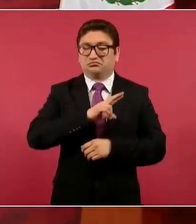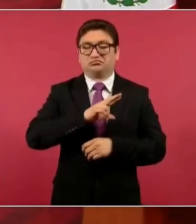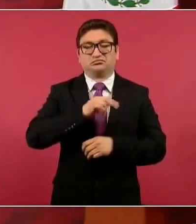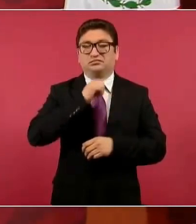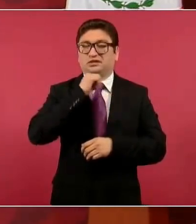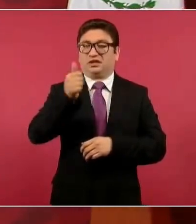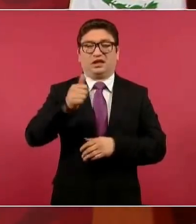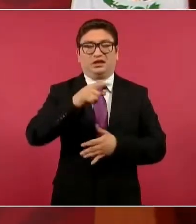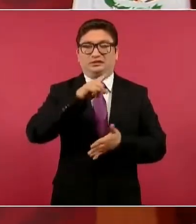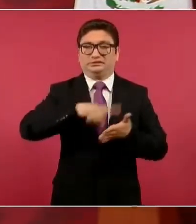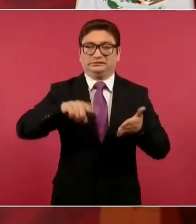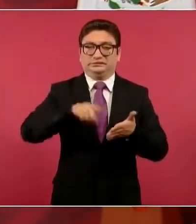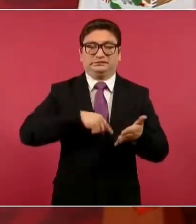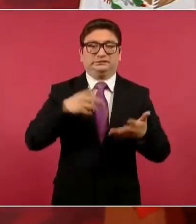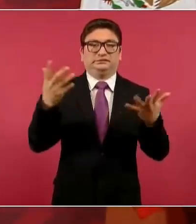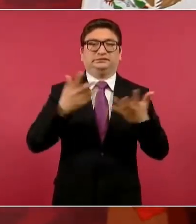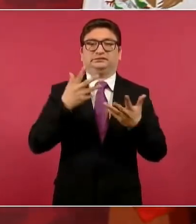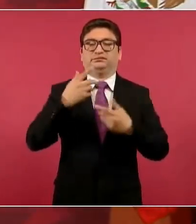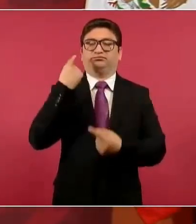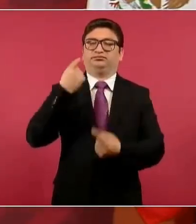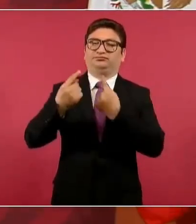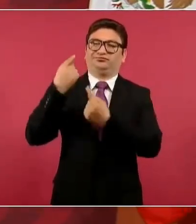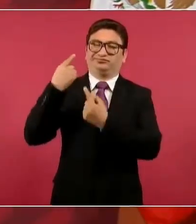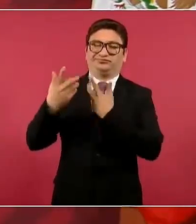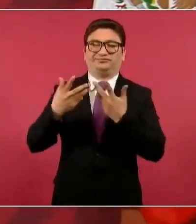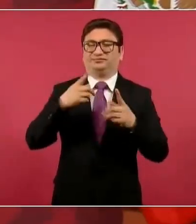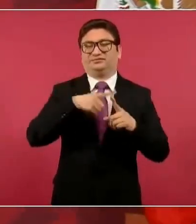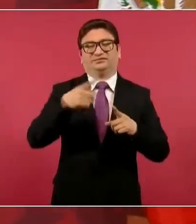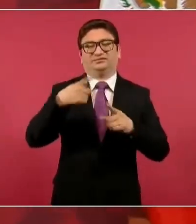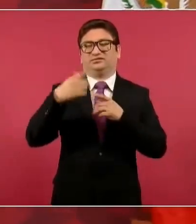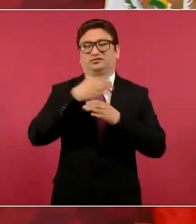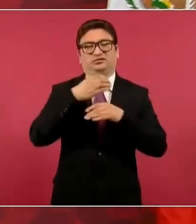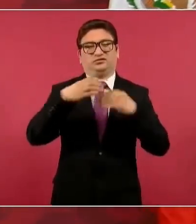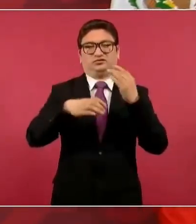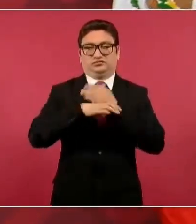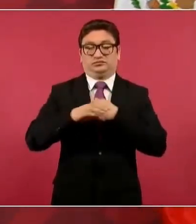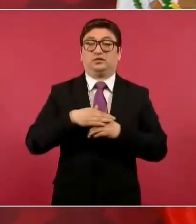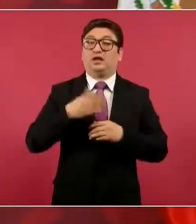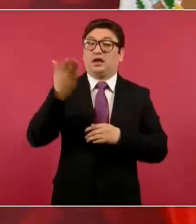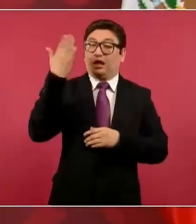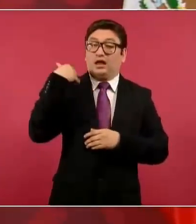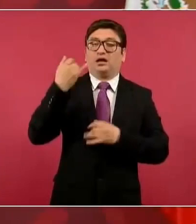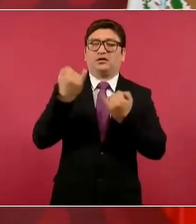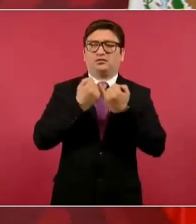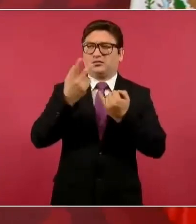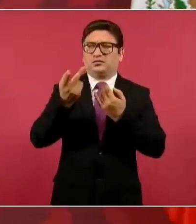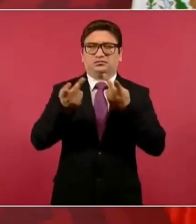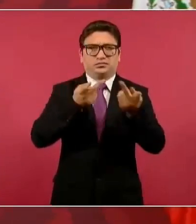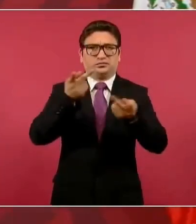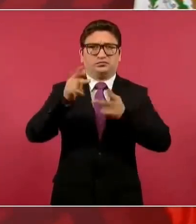Y así, pues, muchas cosas. Hicimos una consulta